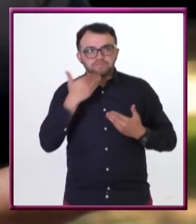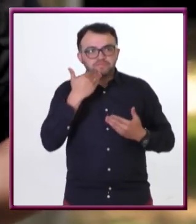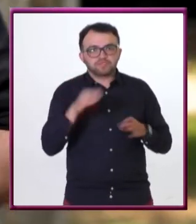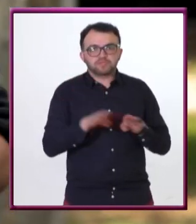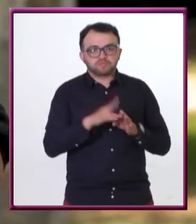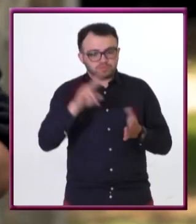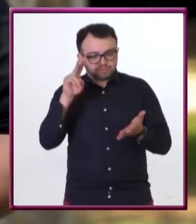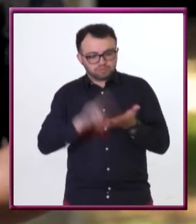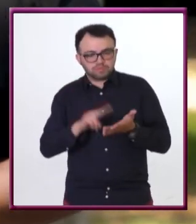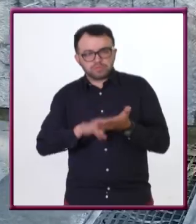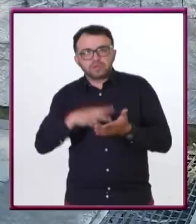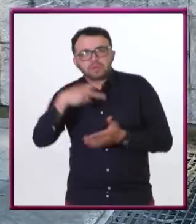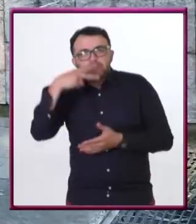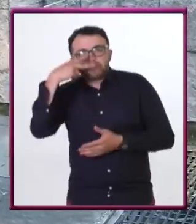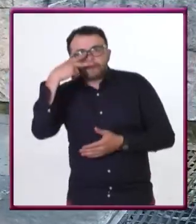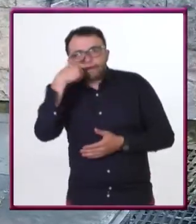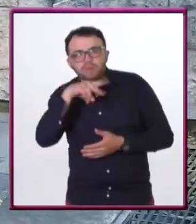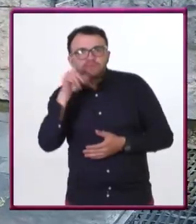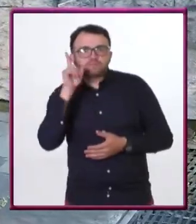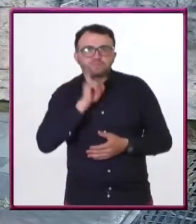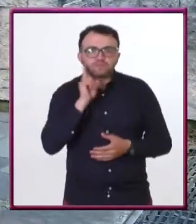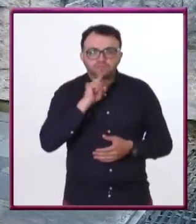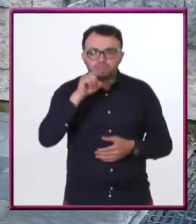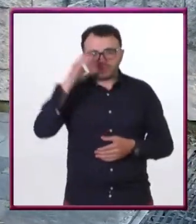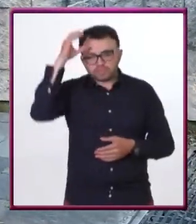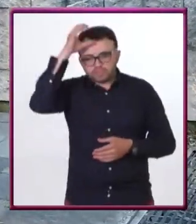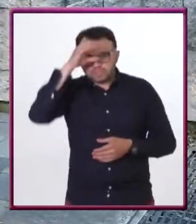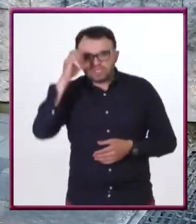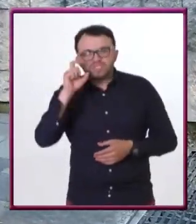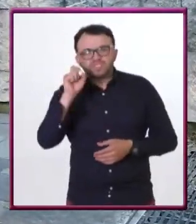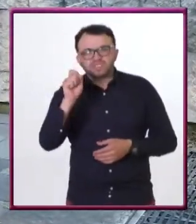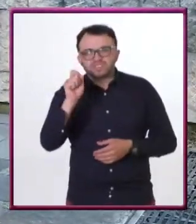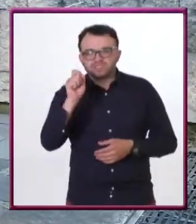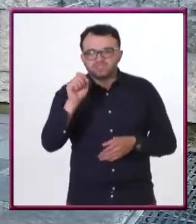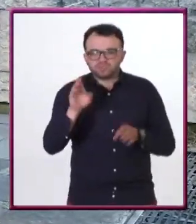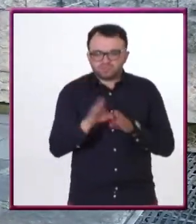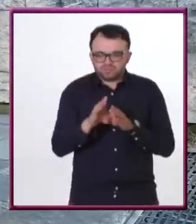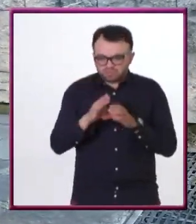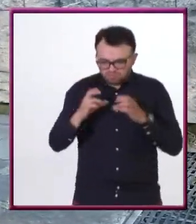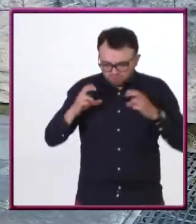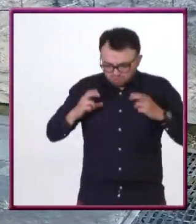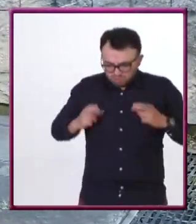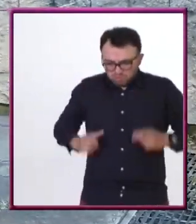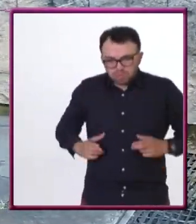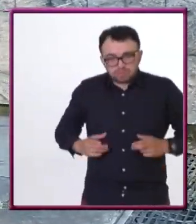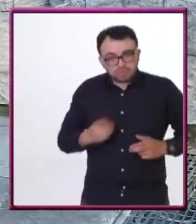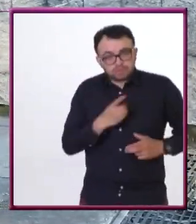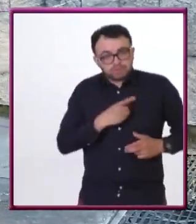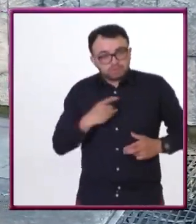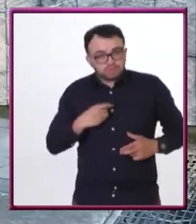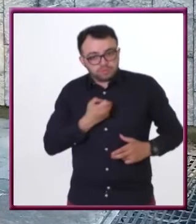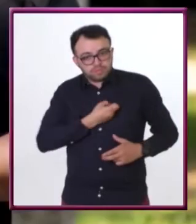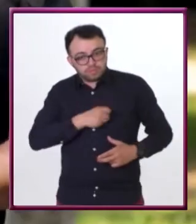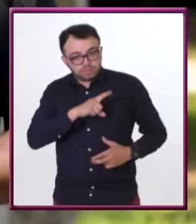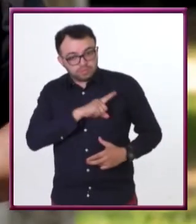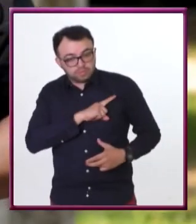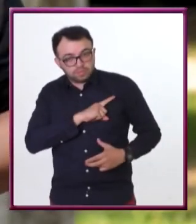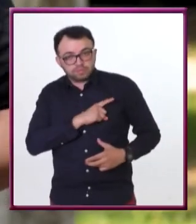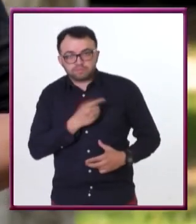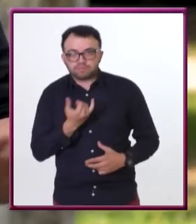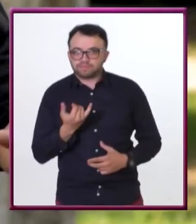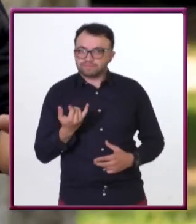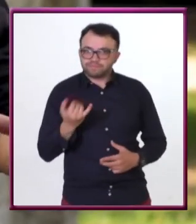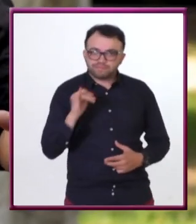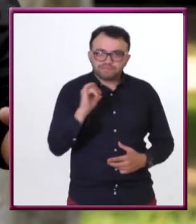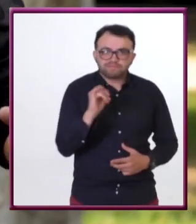mujeres mexicanas en la ciencia, reflexionando sobre el cuerpo y por qué es importante llevar una vida saludable. Sí, la verdad